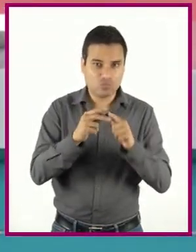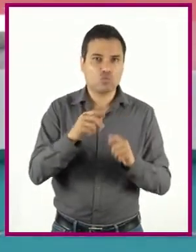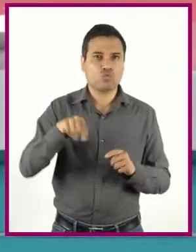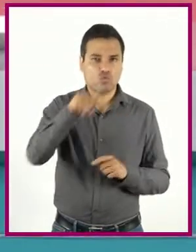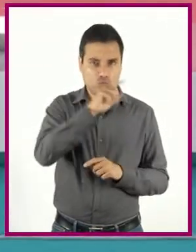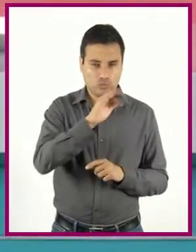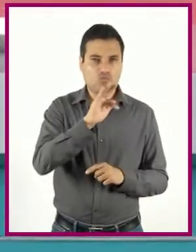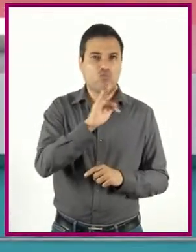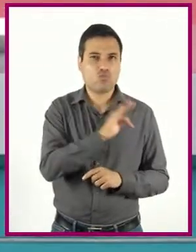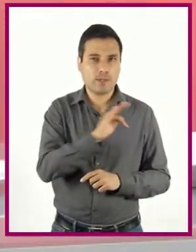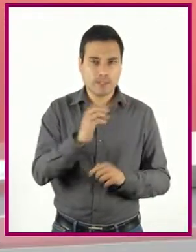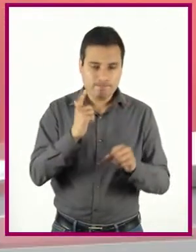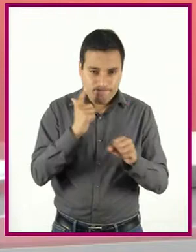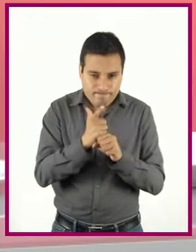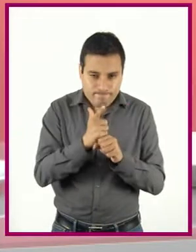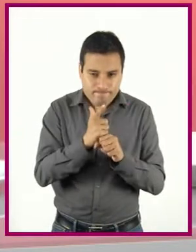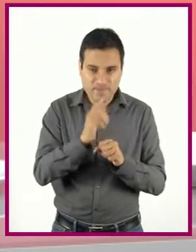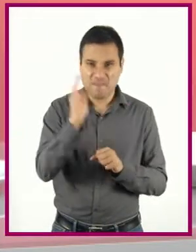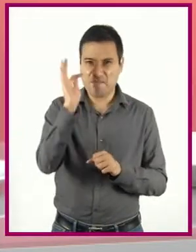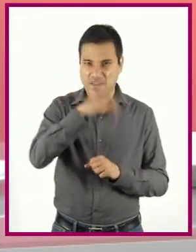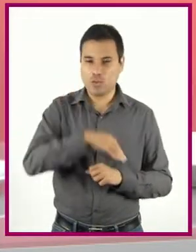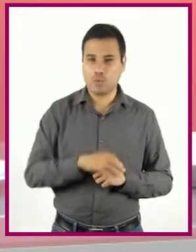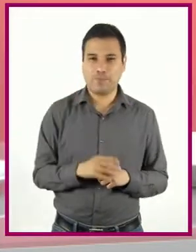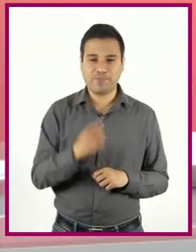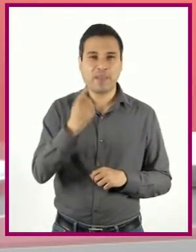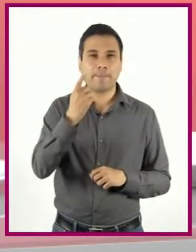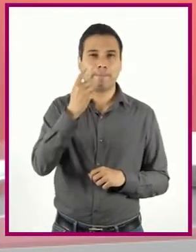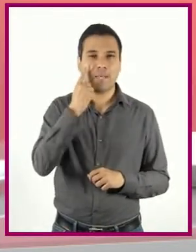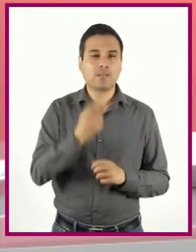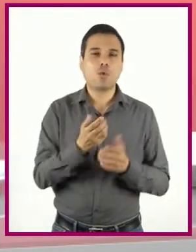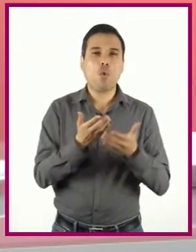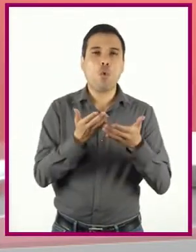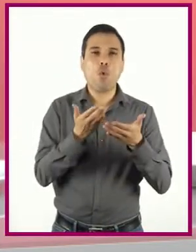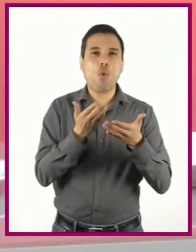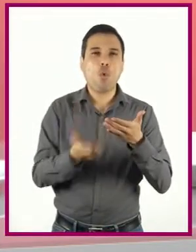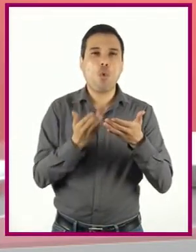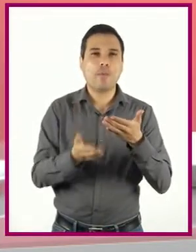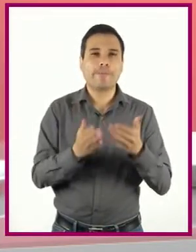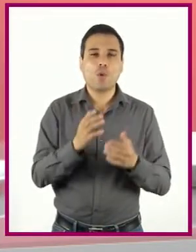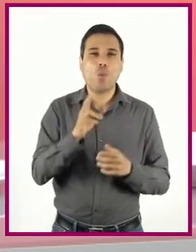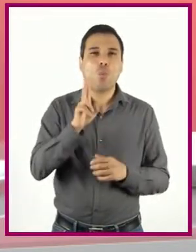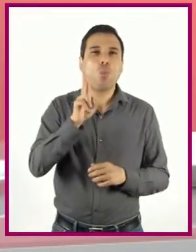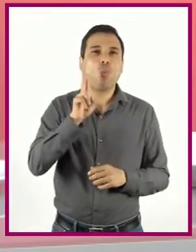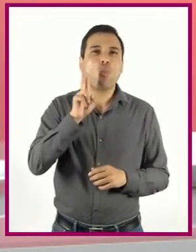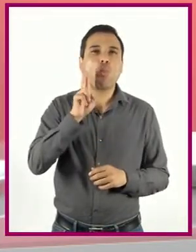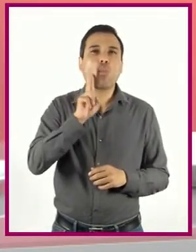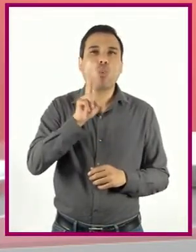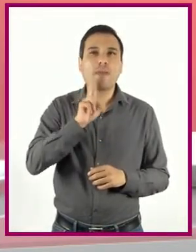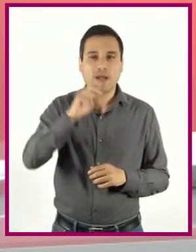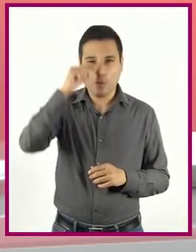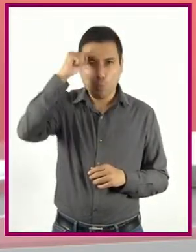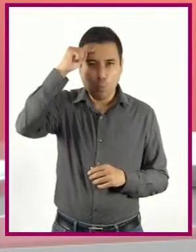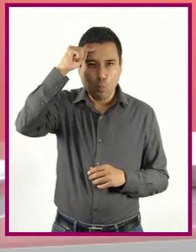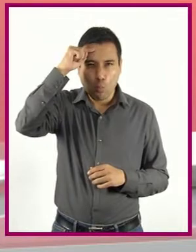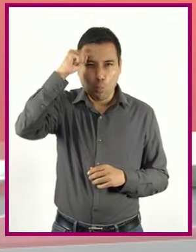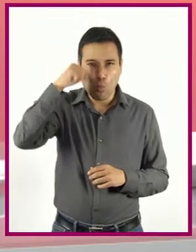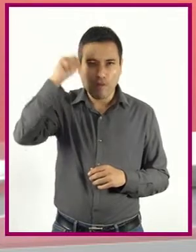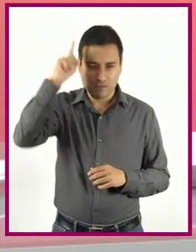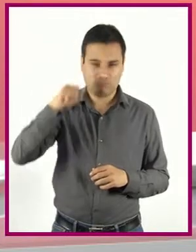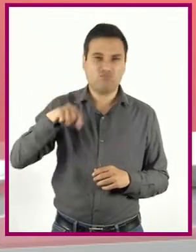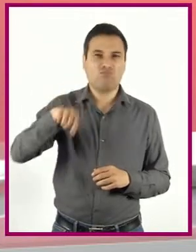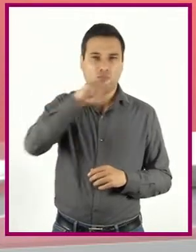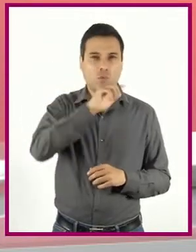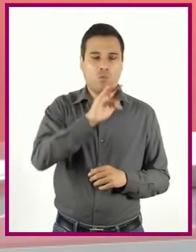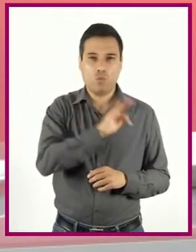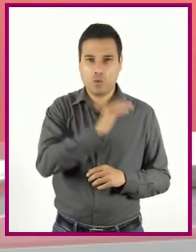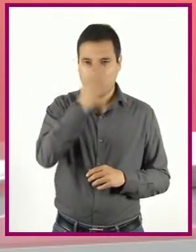a tramposos como usted. Para ello, les presentaré una sencilla prueba que nos ayudará a saber si esos